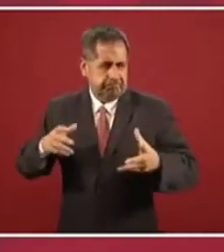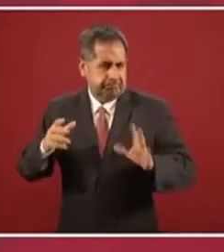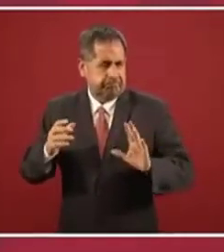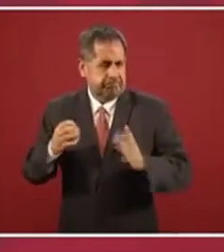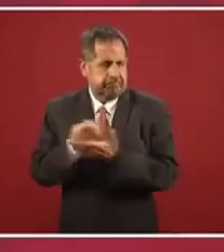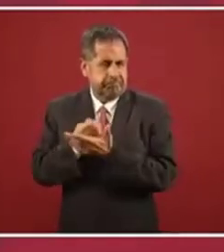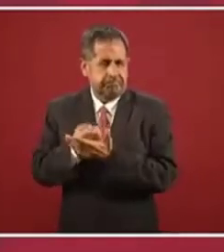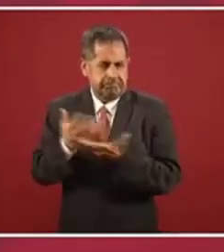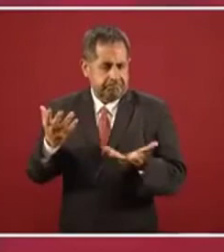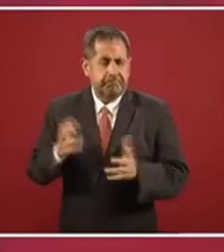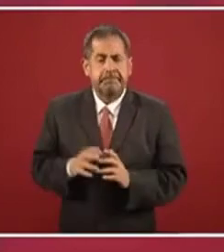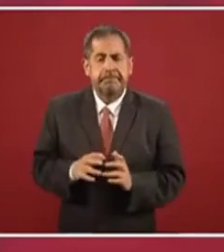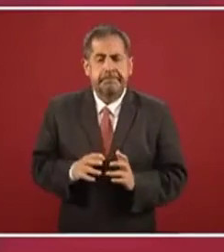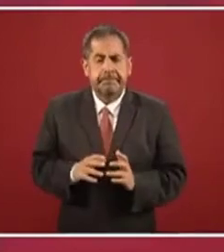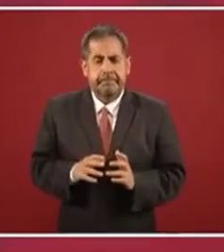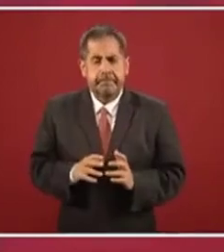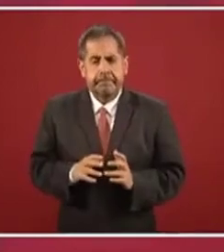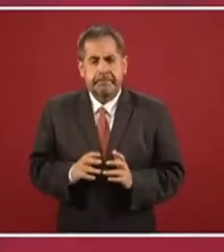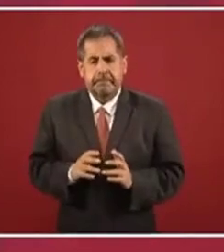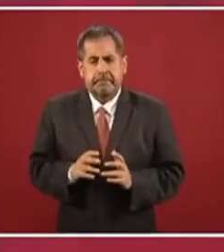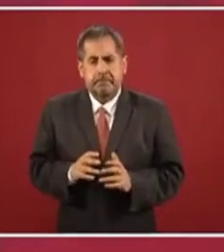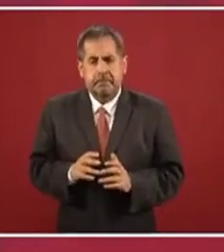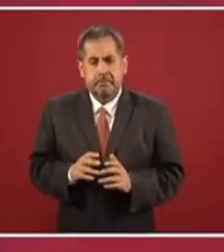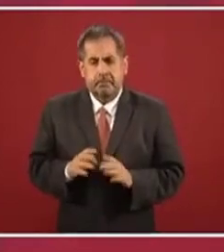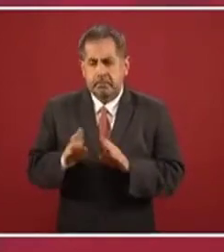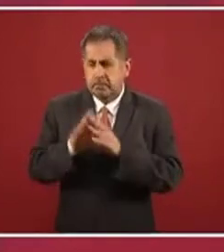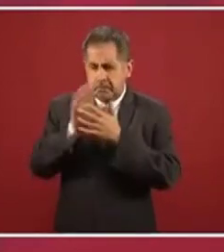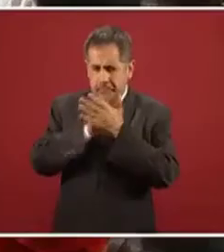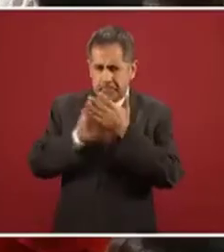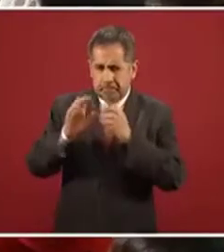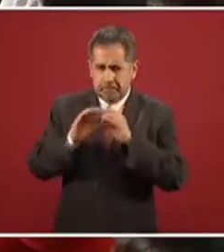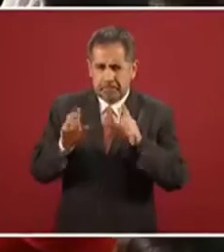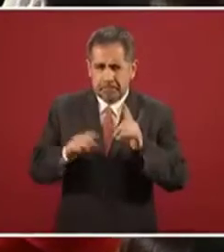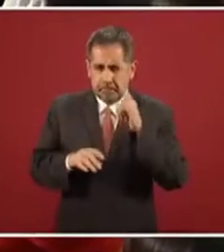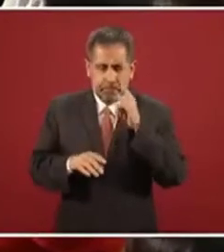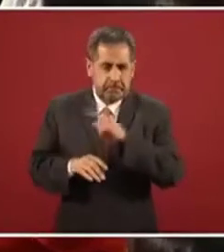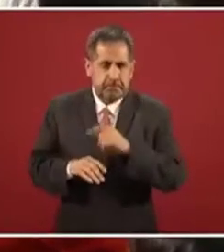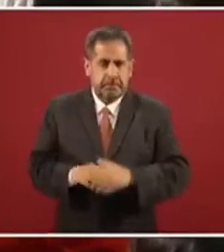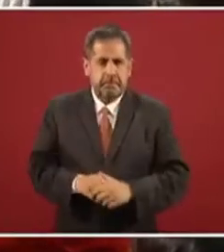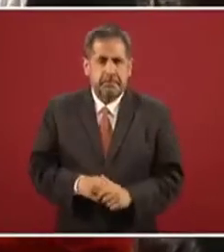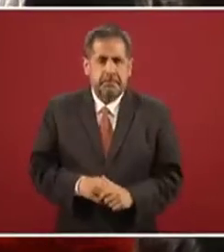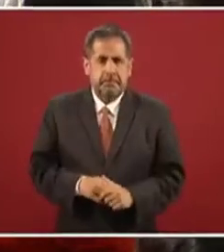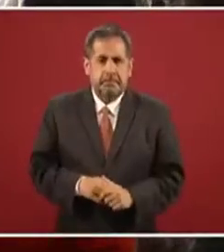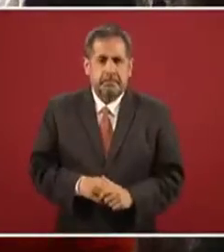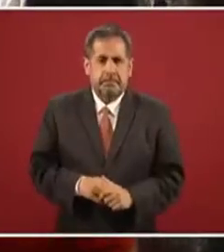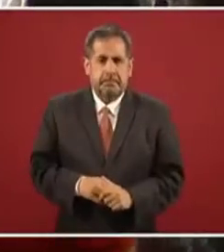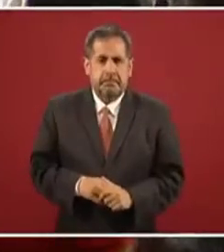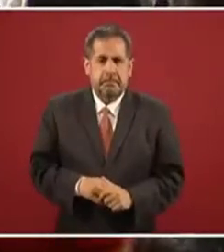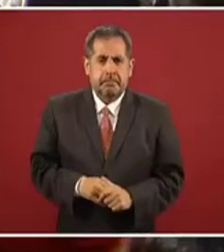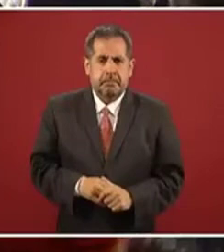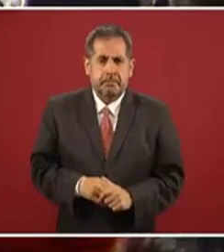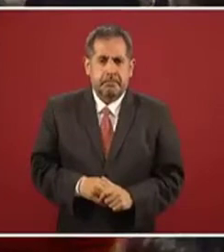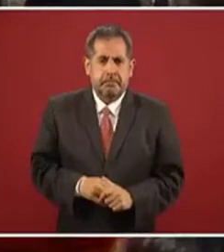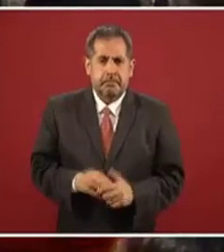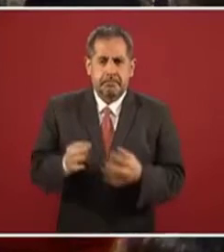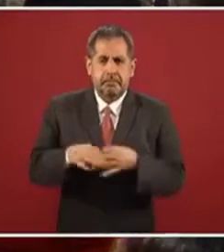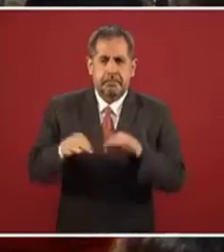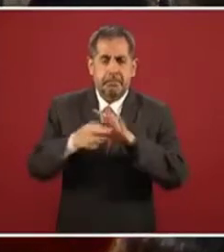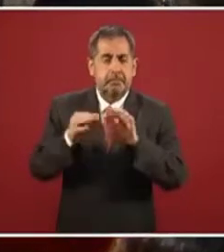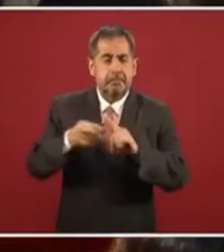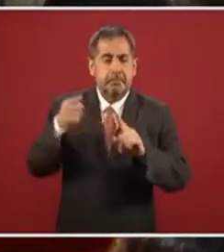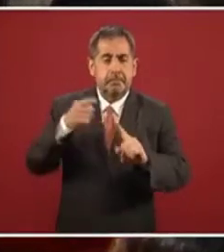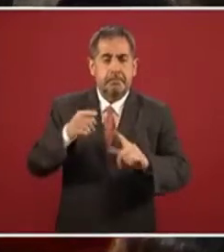queda en lo abstracto, en lo general. Lo importante es